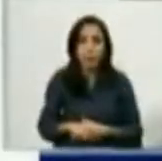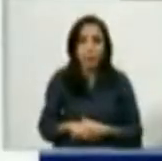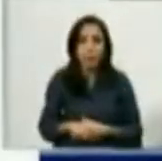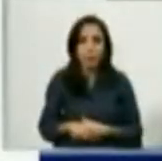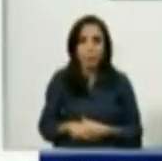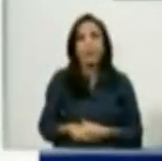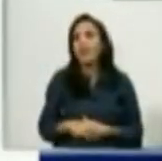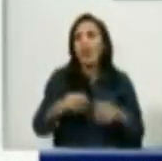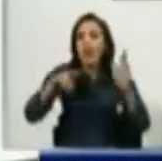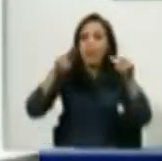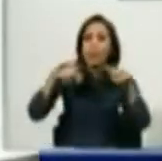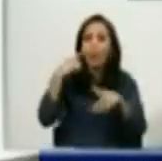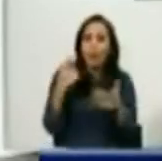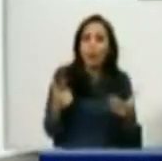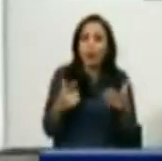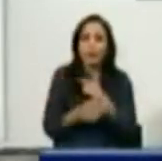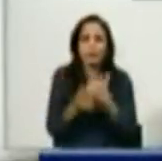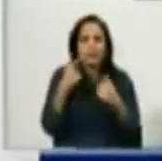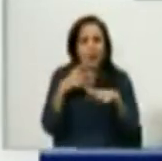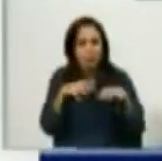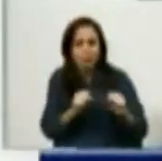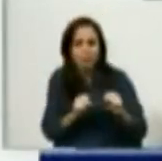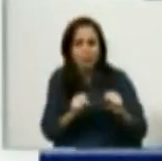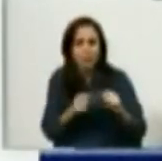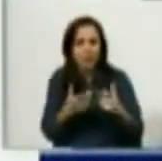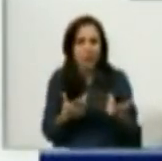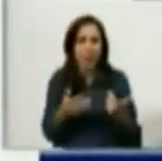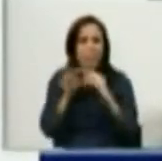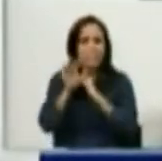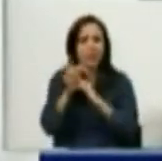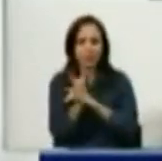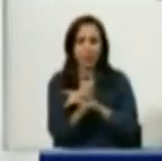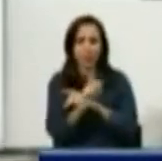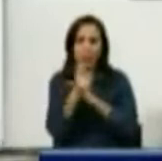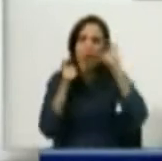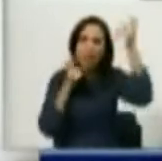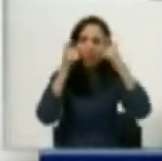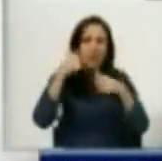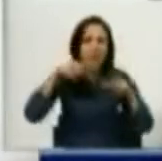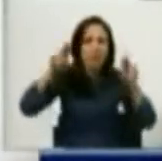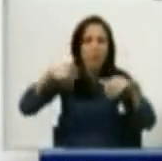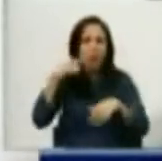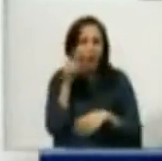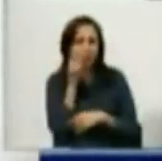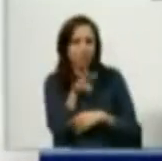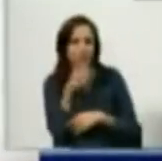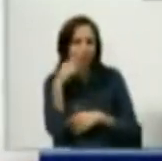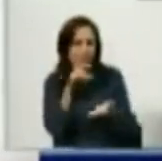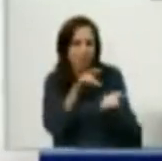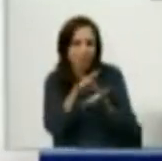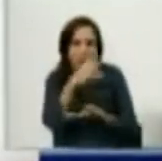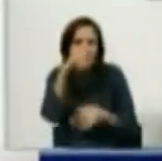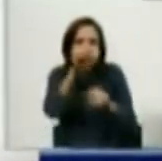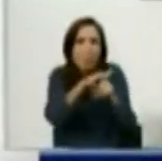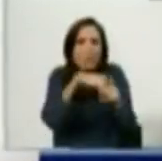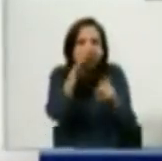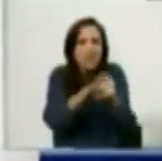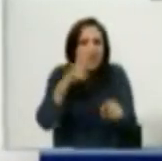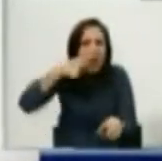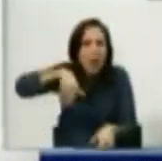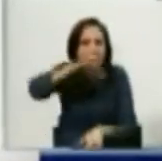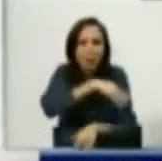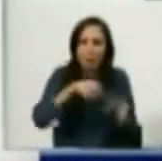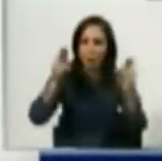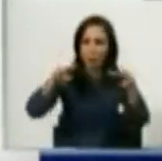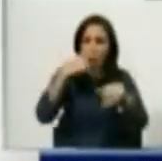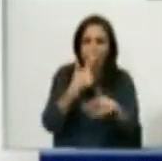jamás intentó capitalizar de ellas de ella Chávez nunca nos vio como Pobrecito mi pueblo y nunca